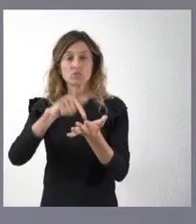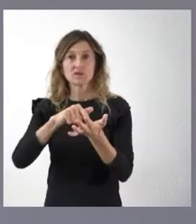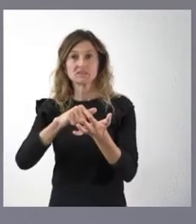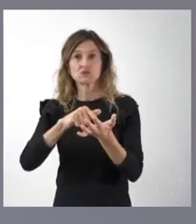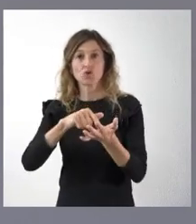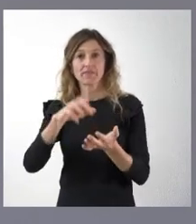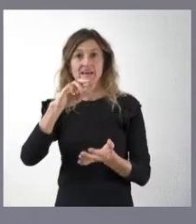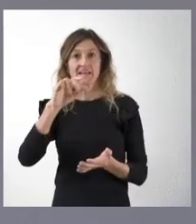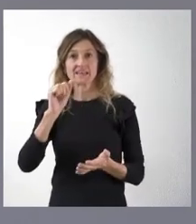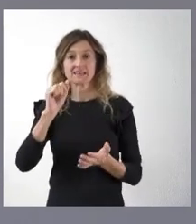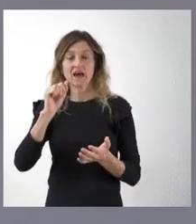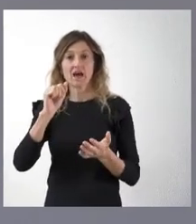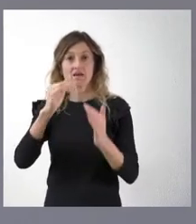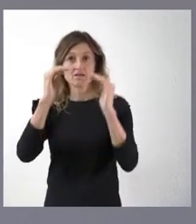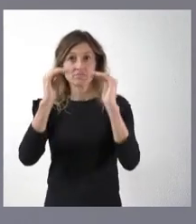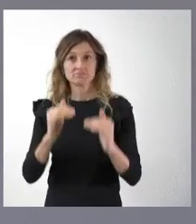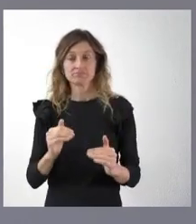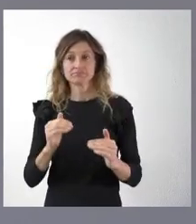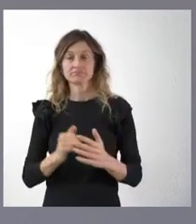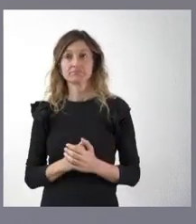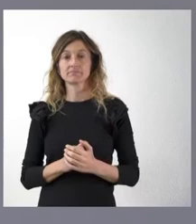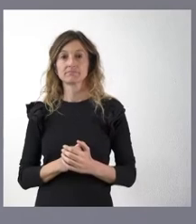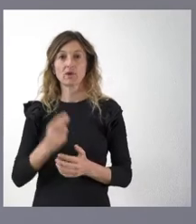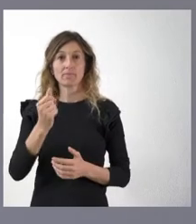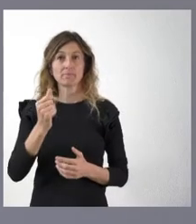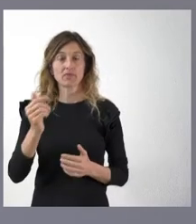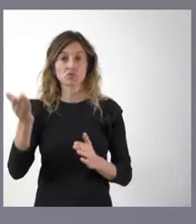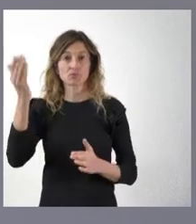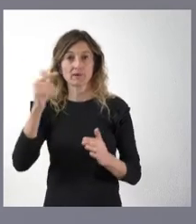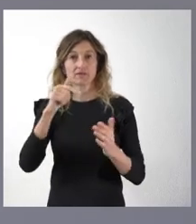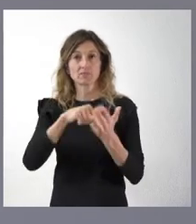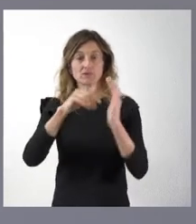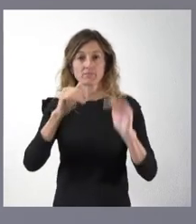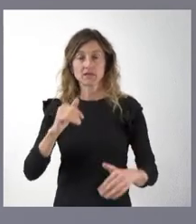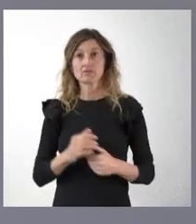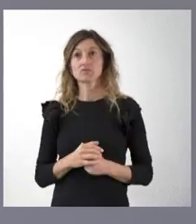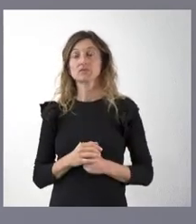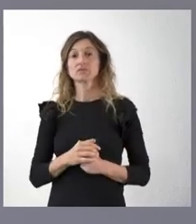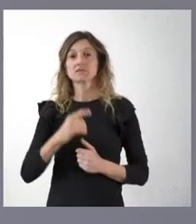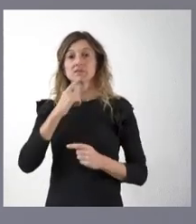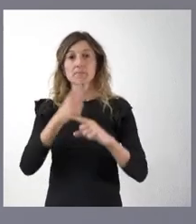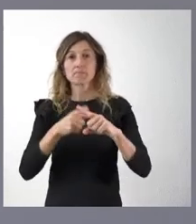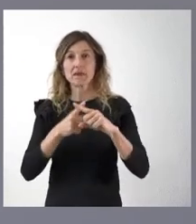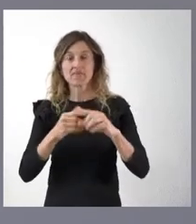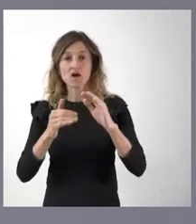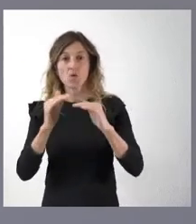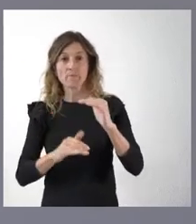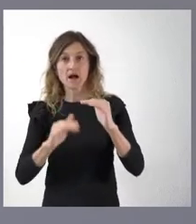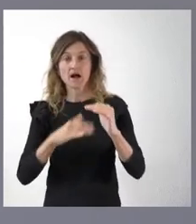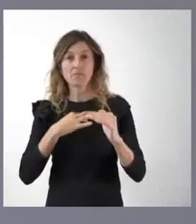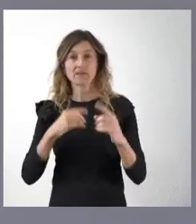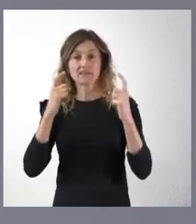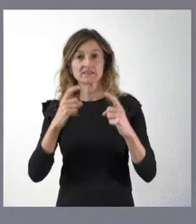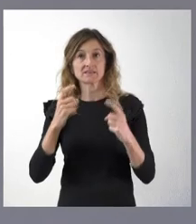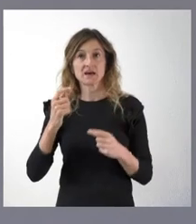de las personas físicas con motivo del crecimiento de los precios hacer posible que las personas que tienen una renta media y una renta más baja puedan llegar